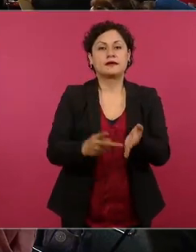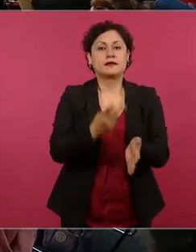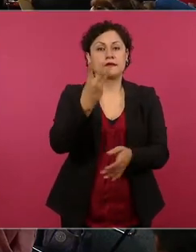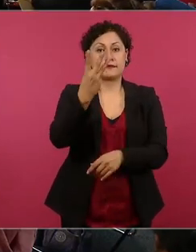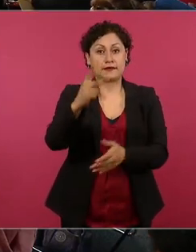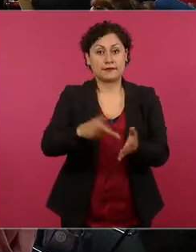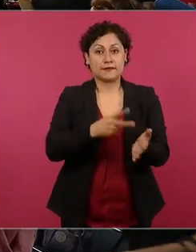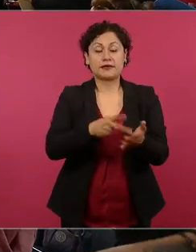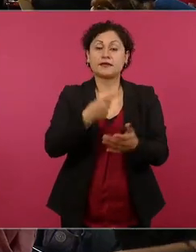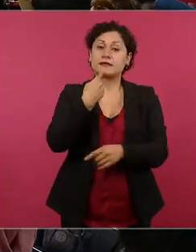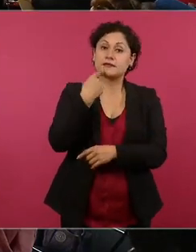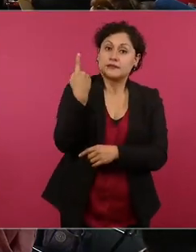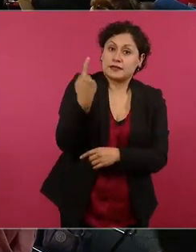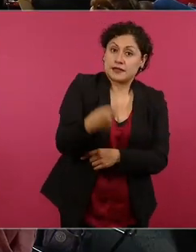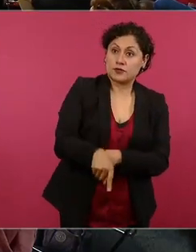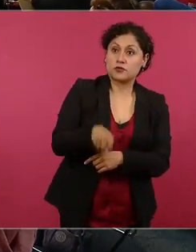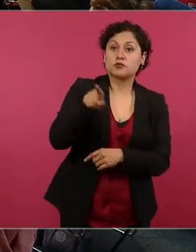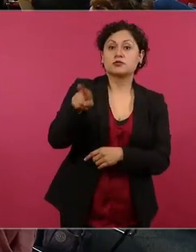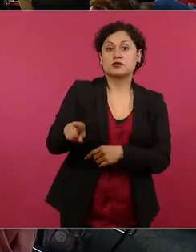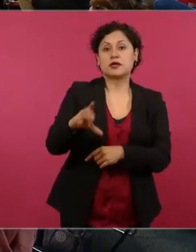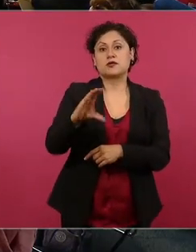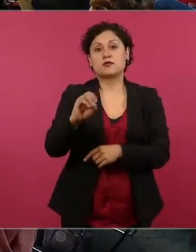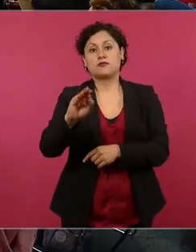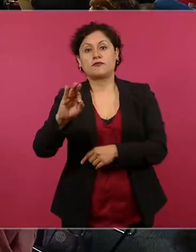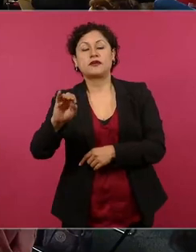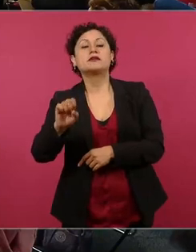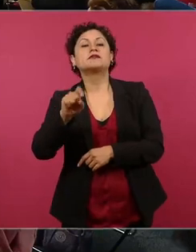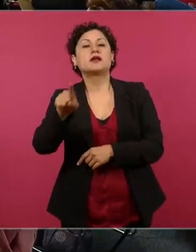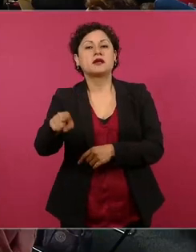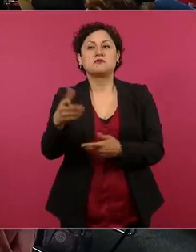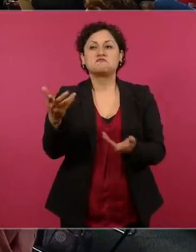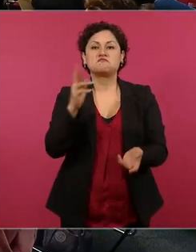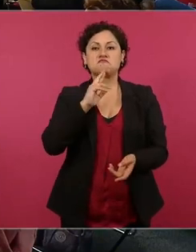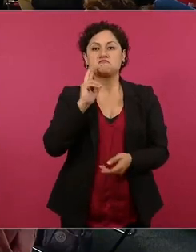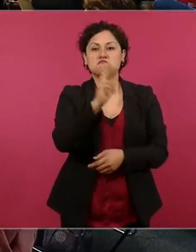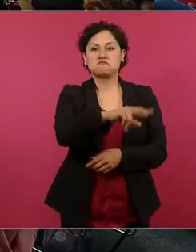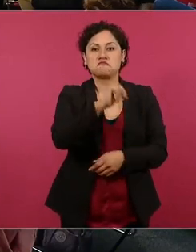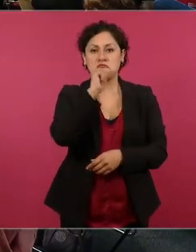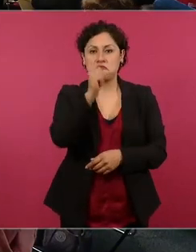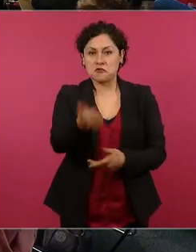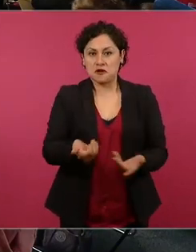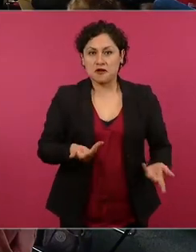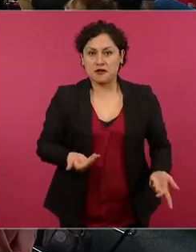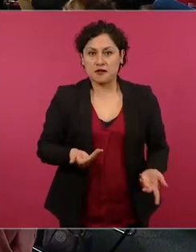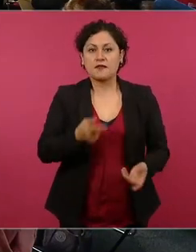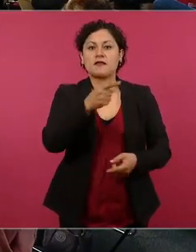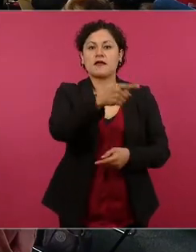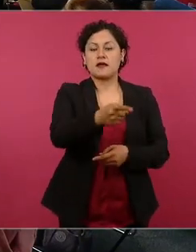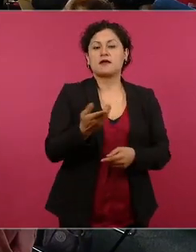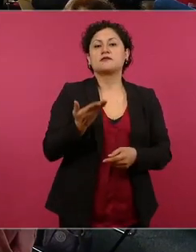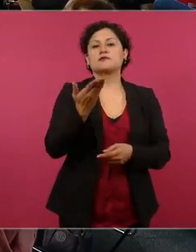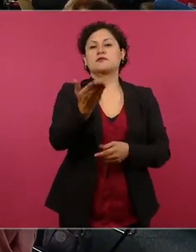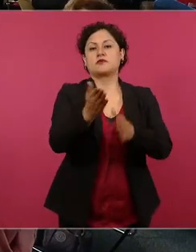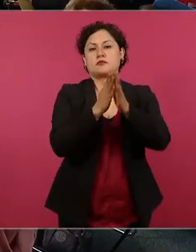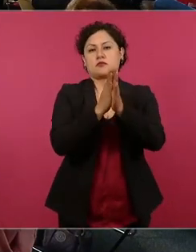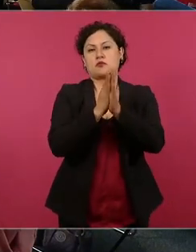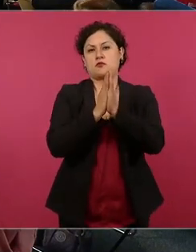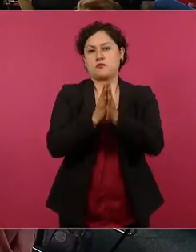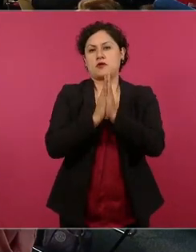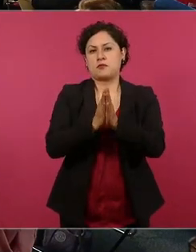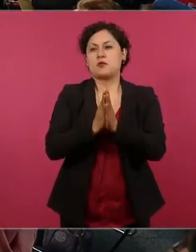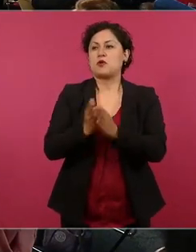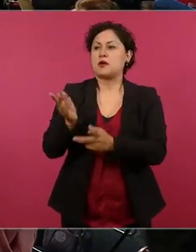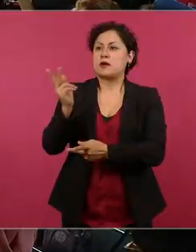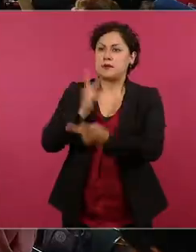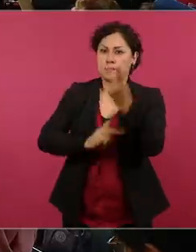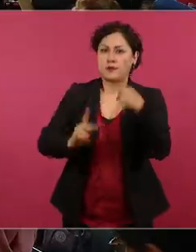Comisión Reguladora de Energía y esta no responde, presidente. Solicitan el ingreso de la Comisión Federal de